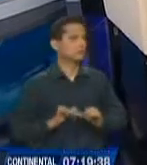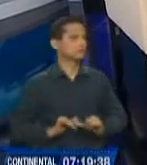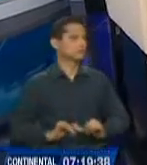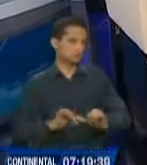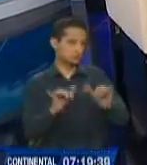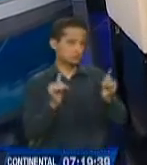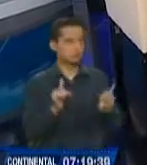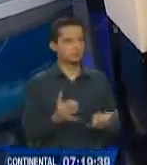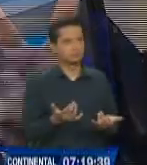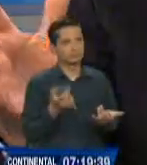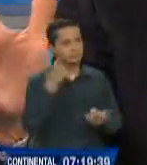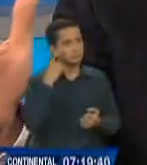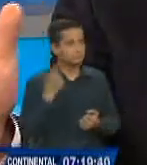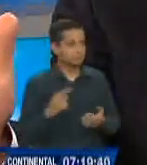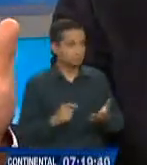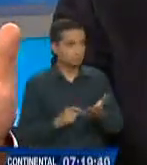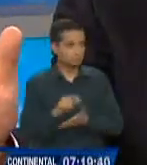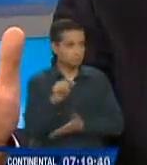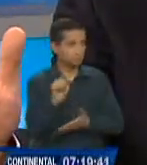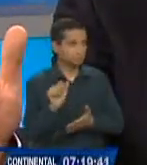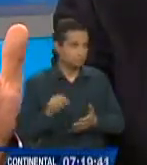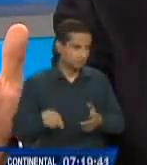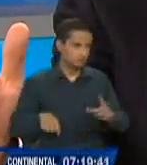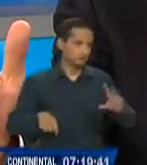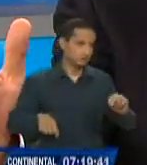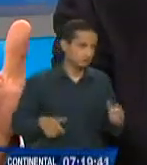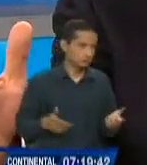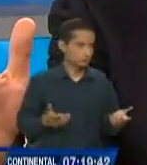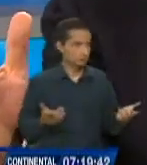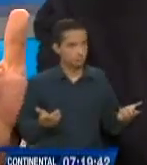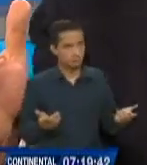la aprobación del Parlamento Europeo,